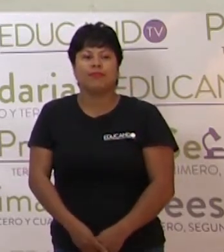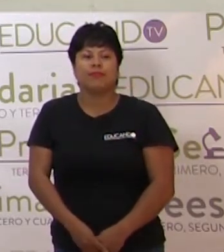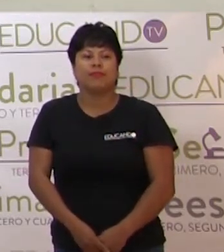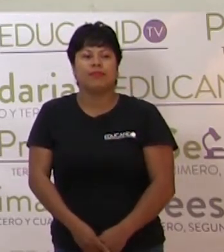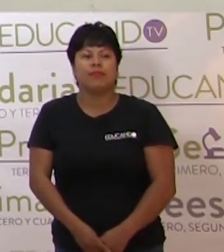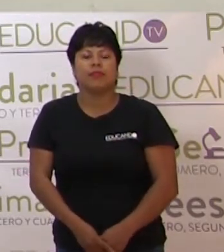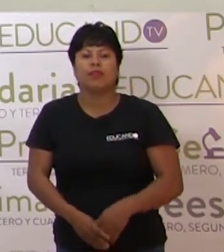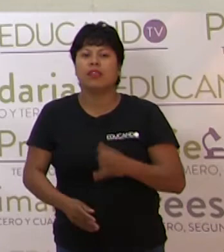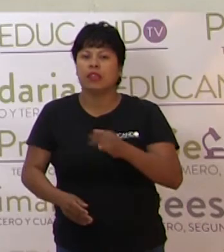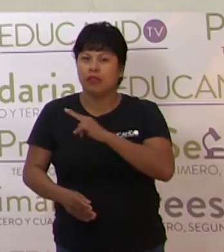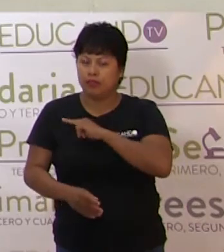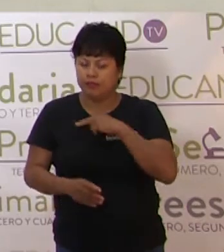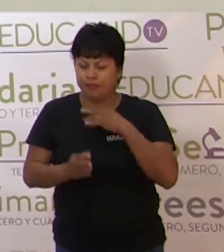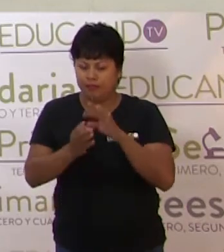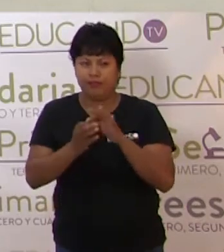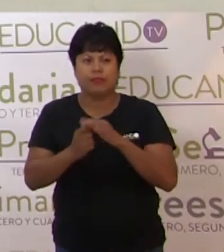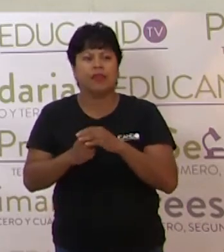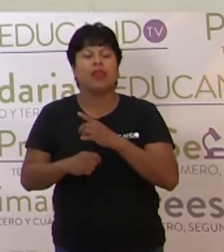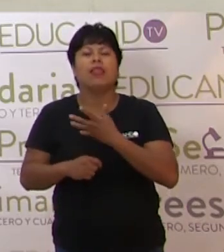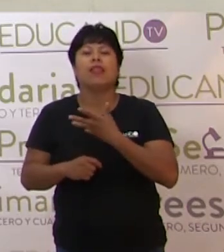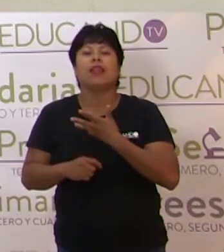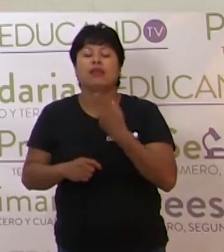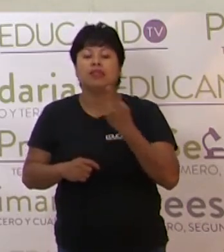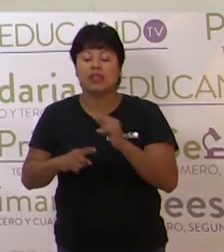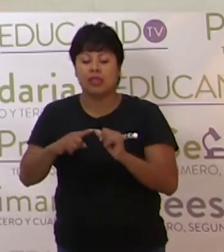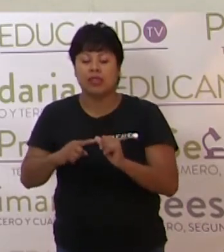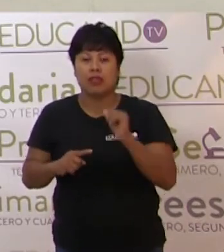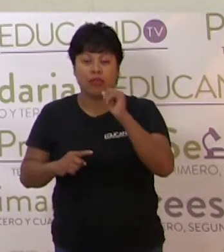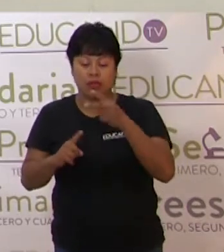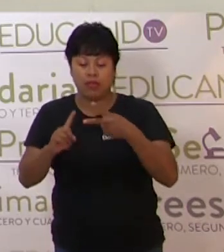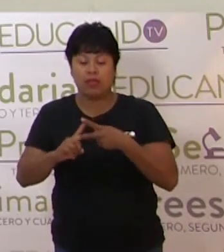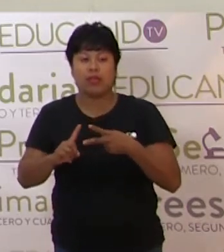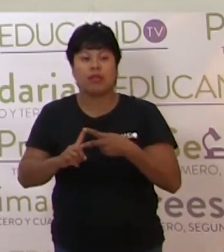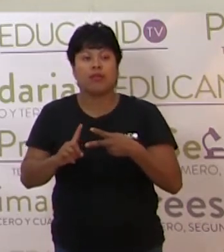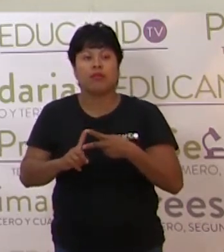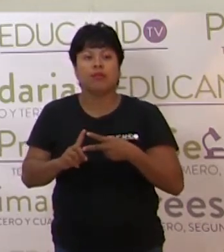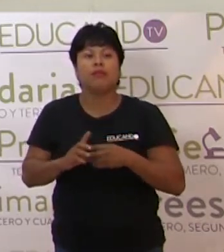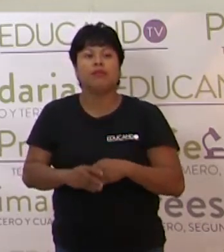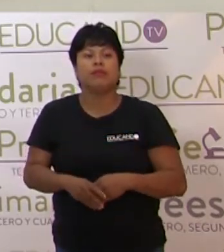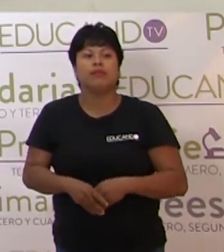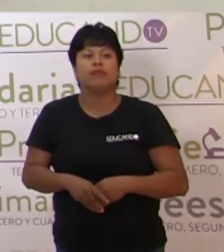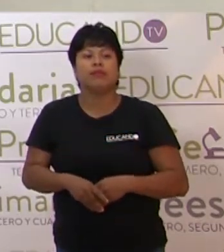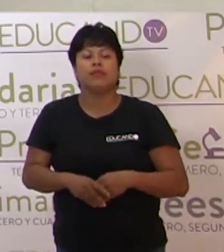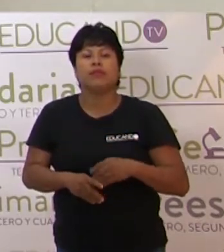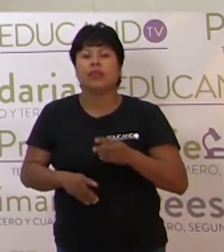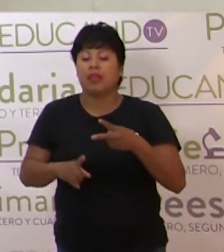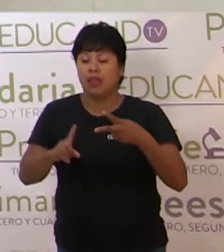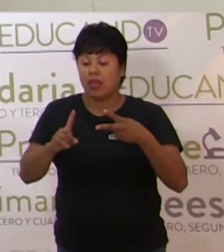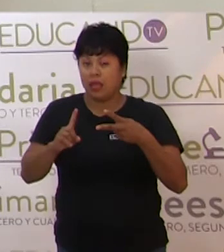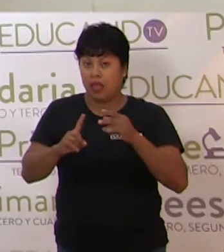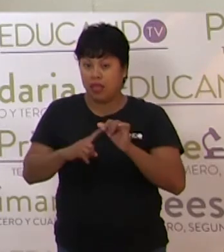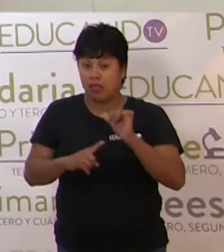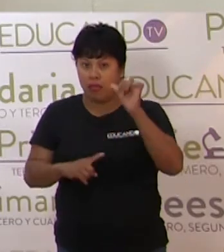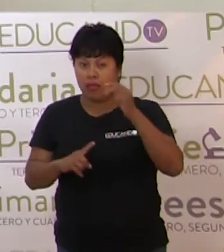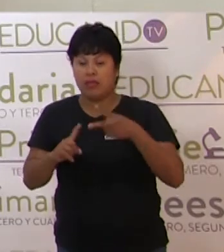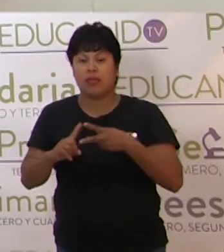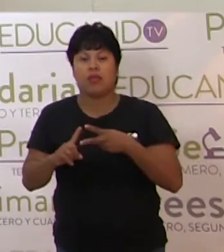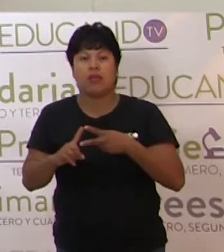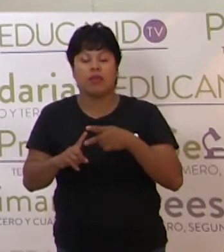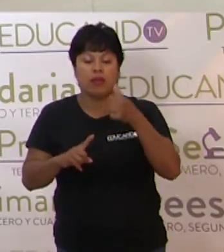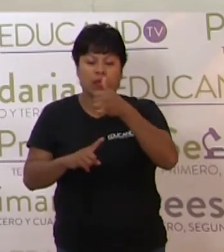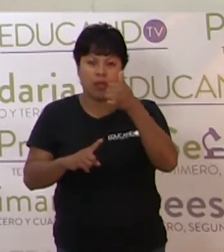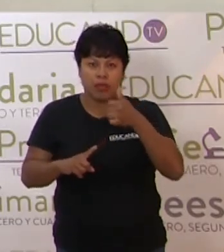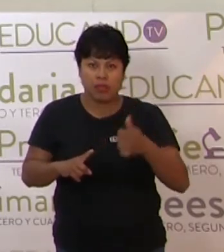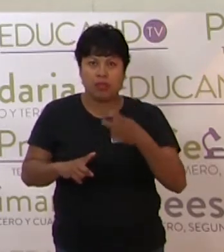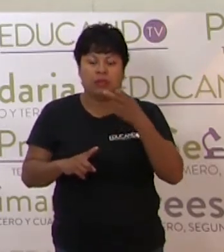y lo comentamos tenemos que la altura de un triángulo la altura de un triángulo que es cada una